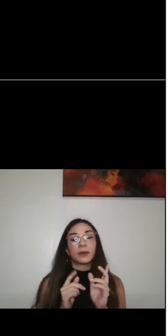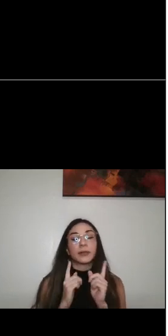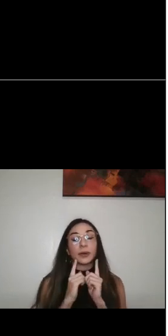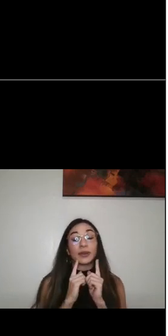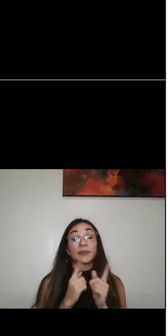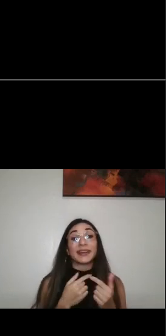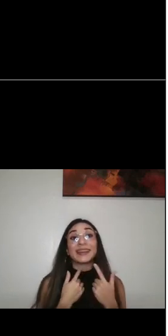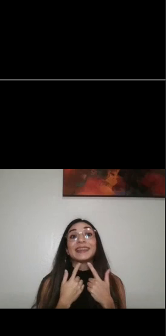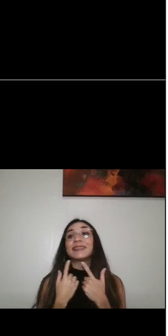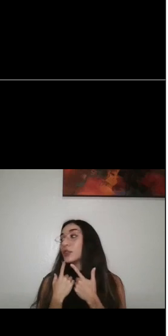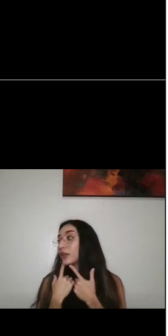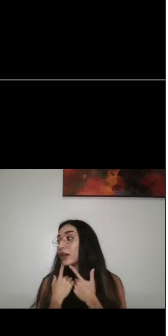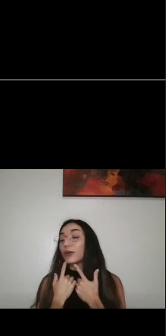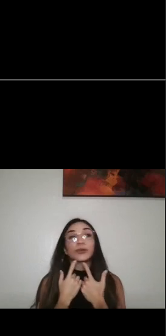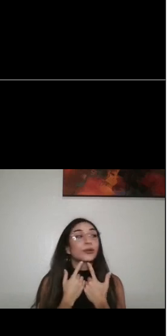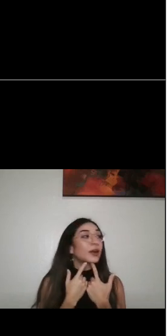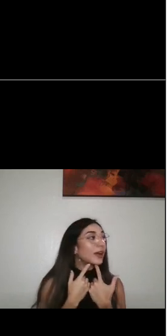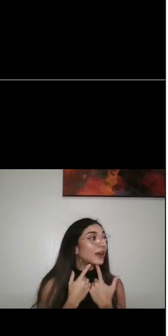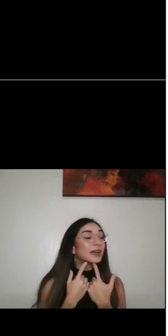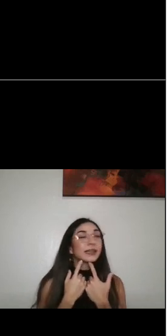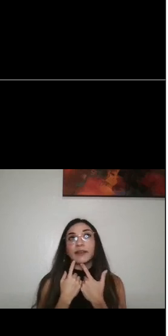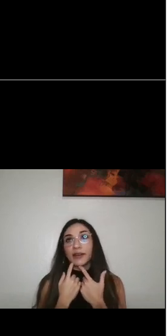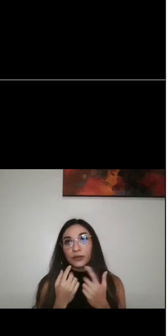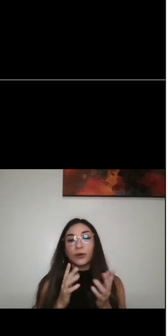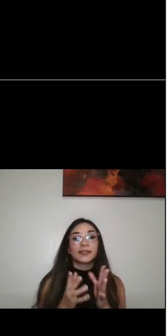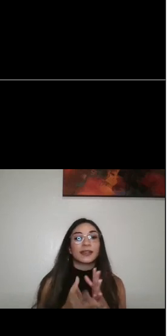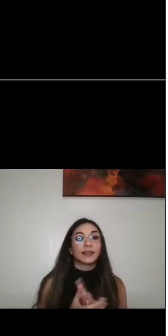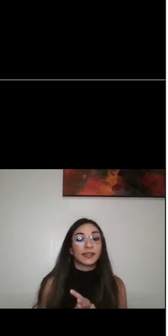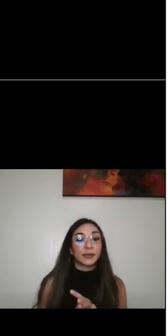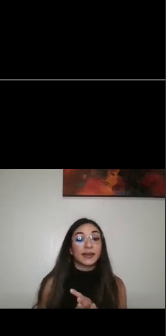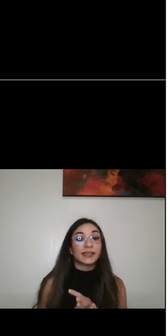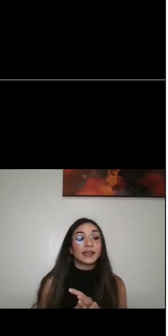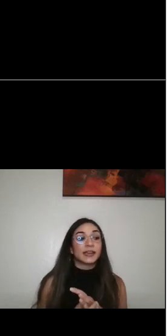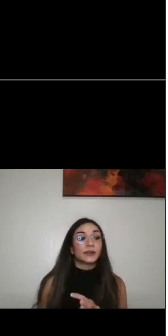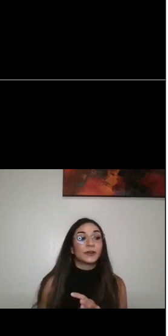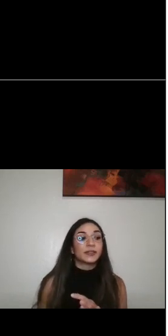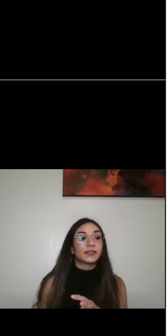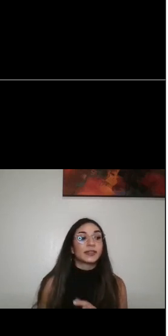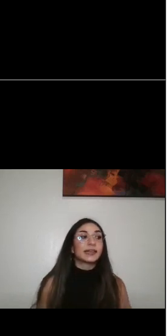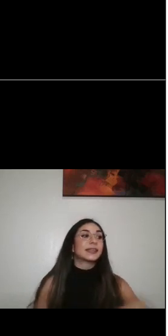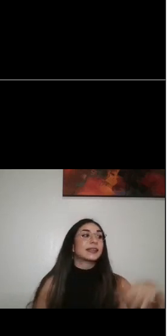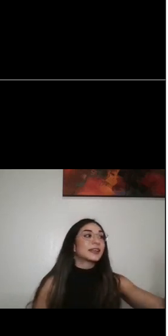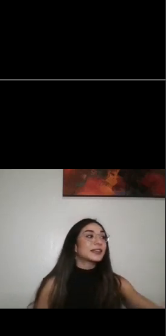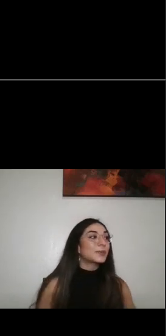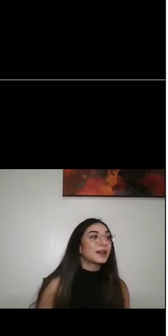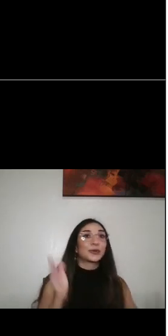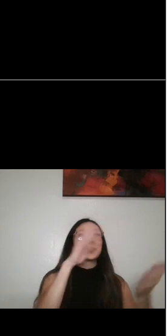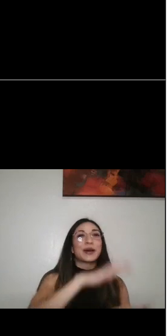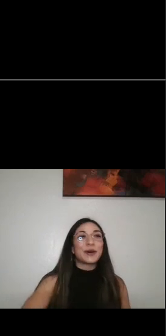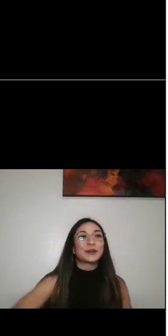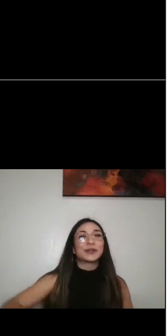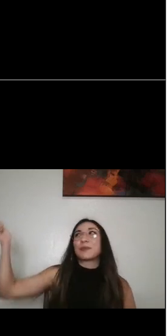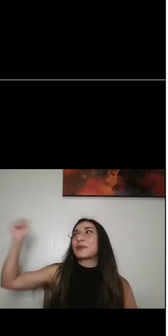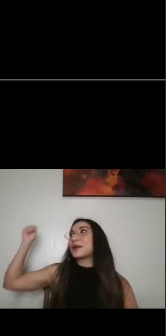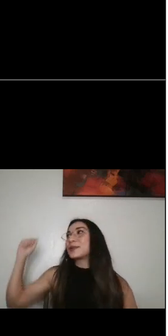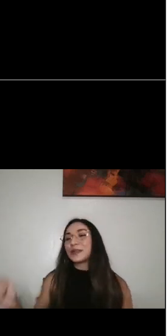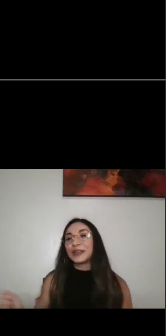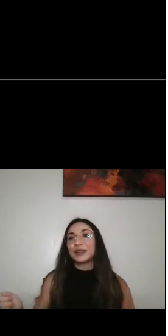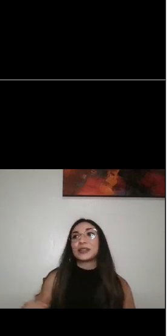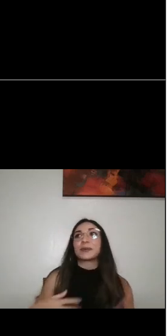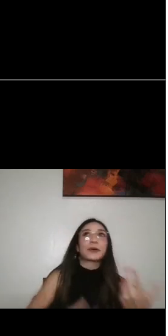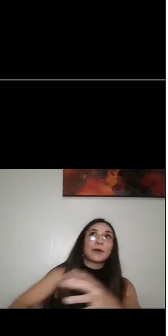mover, pero de manera intencional y controlada, se va dando como hasta el tercer mes. Entonces, si él está de espaldas o boca abajo, yo le pongo